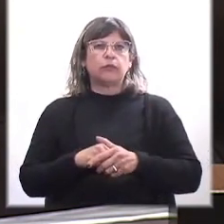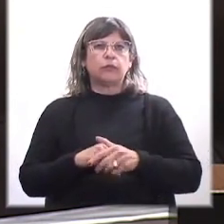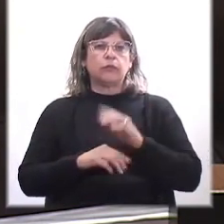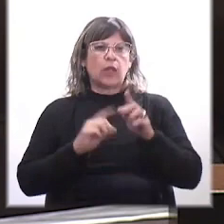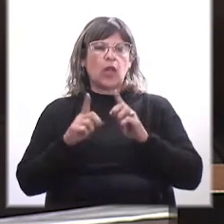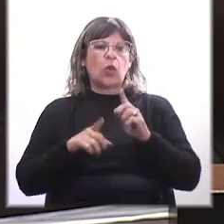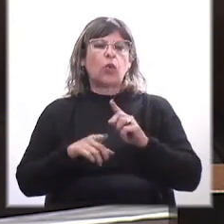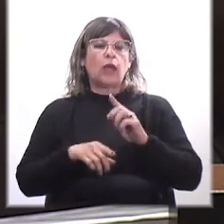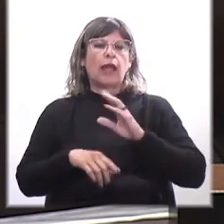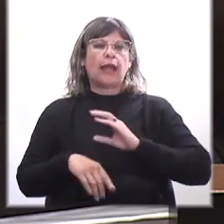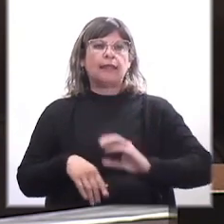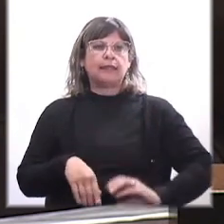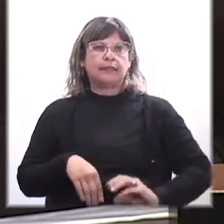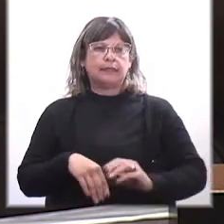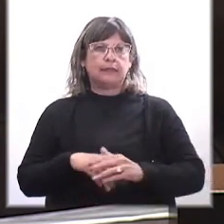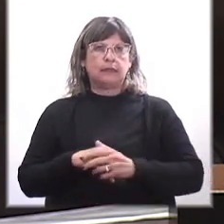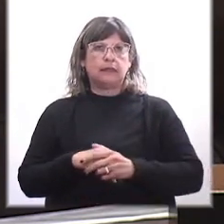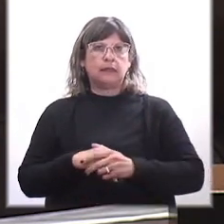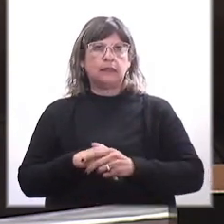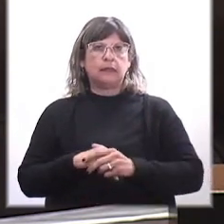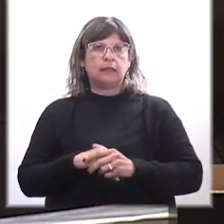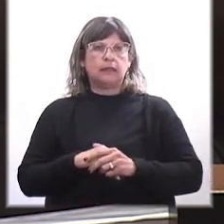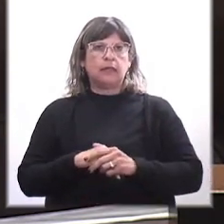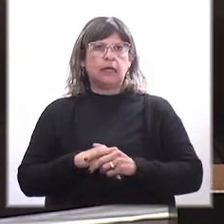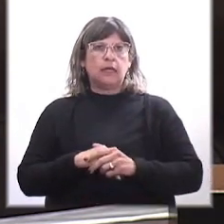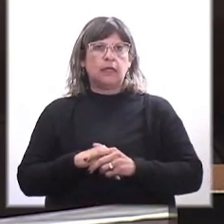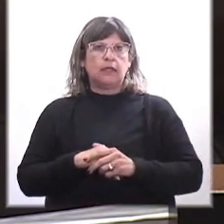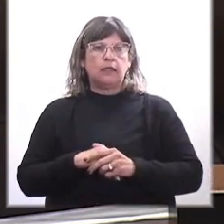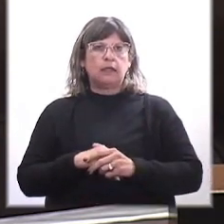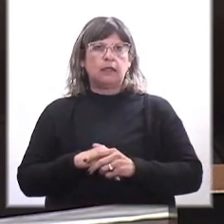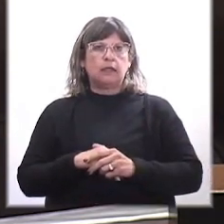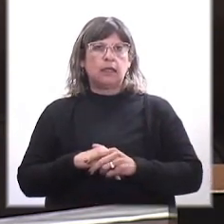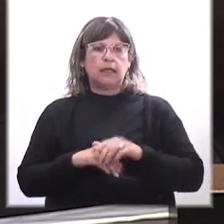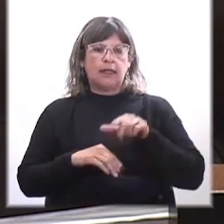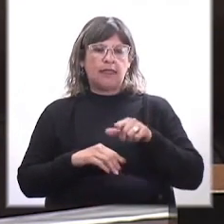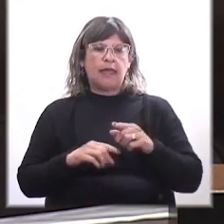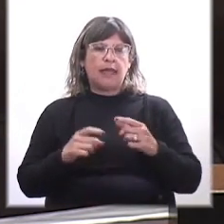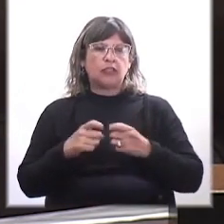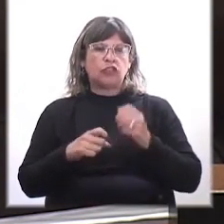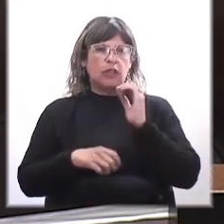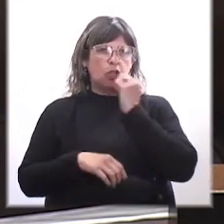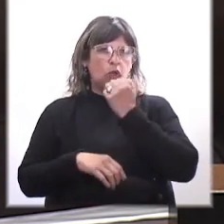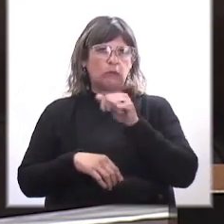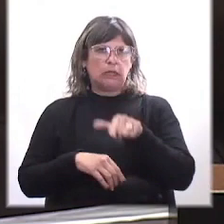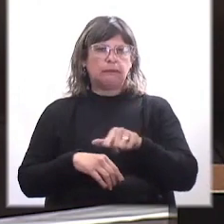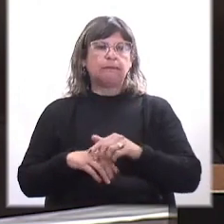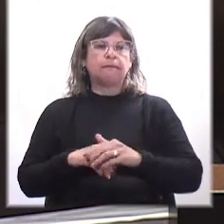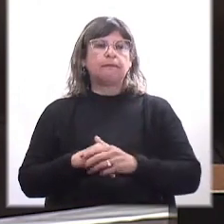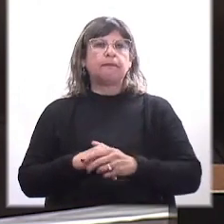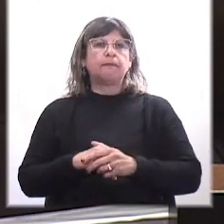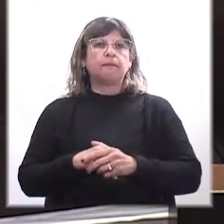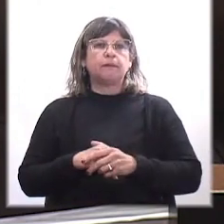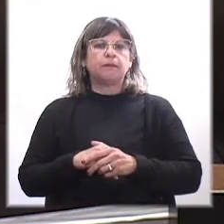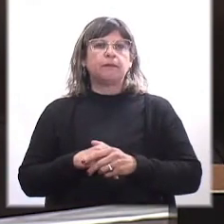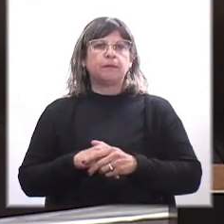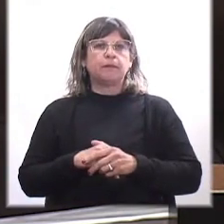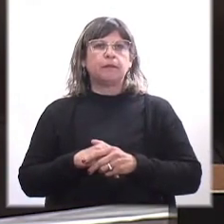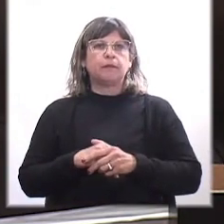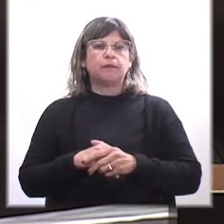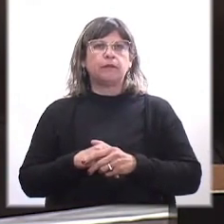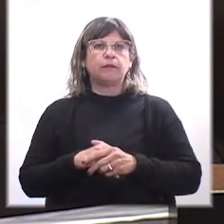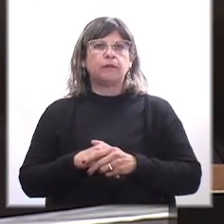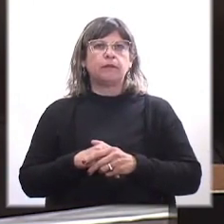algunas características de esta sociedad anónima, el cual